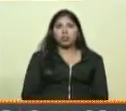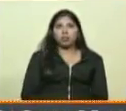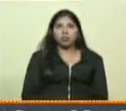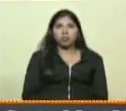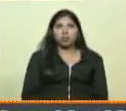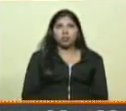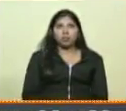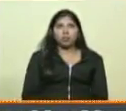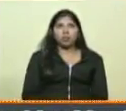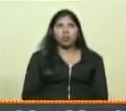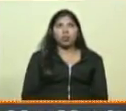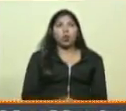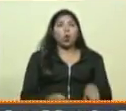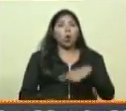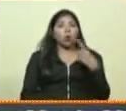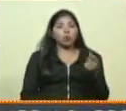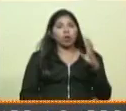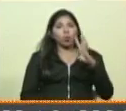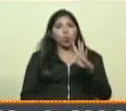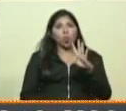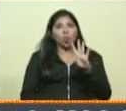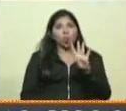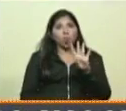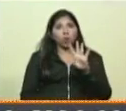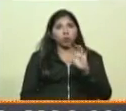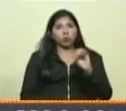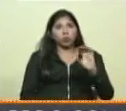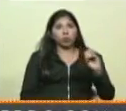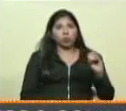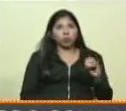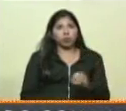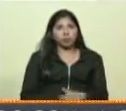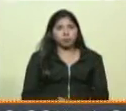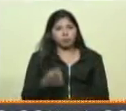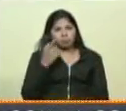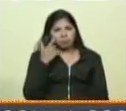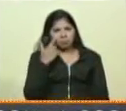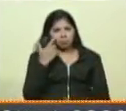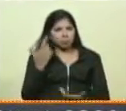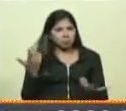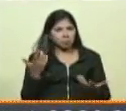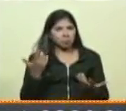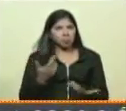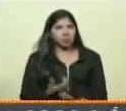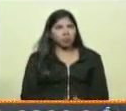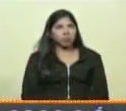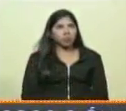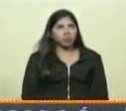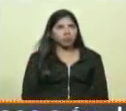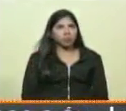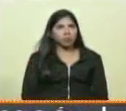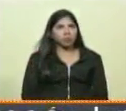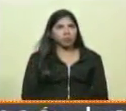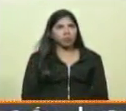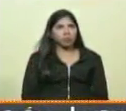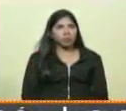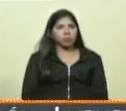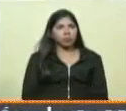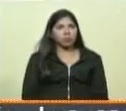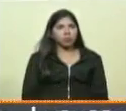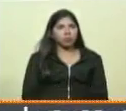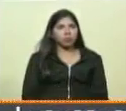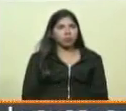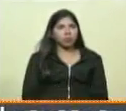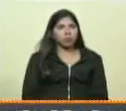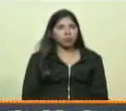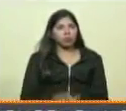en 400. Y pasando revista, porque nos llamó la atención y sabíamos lo del trabajo este de Cambalache, empezamos a